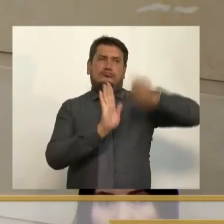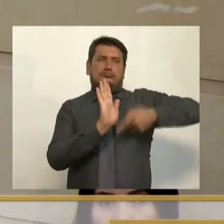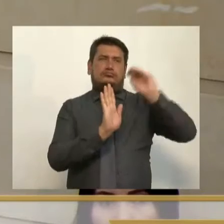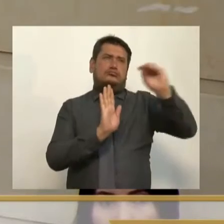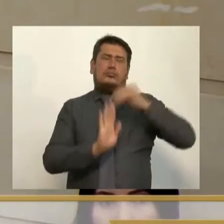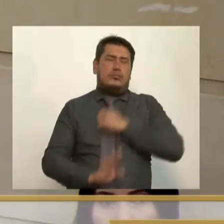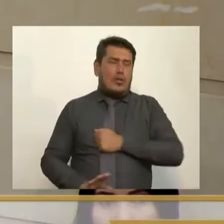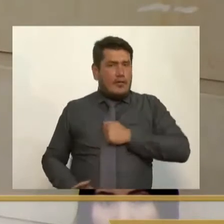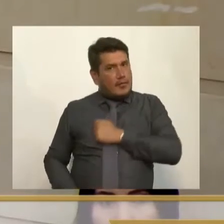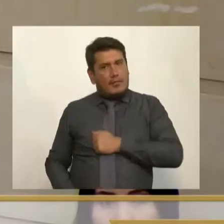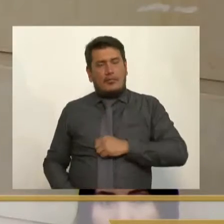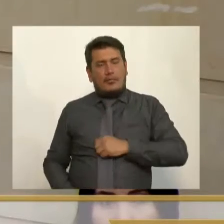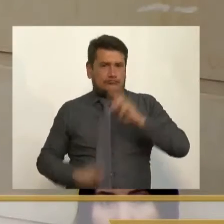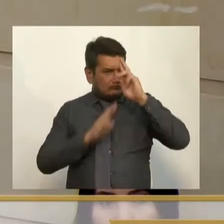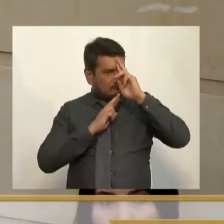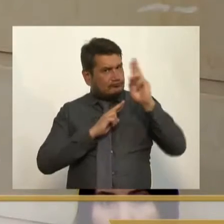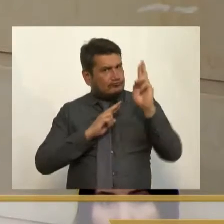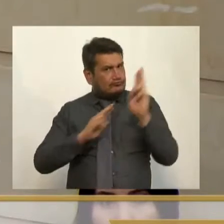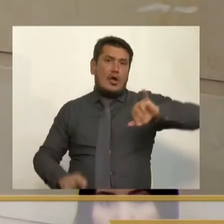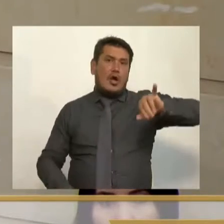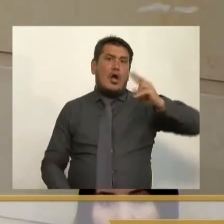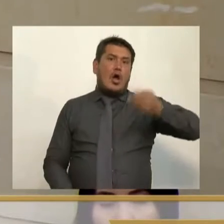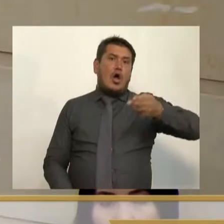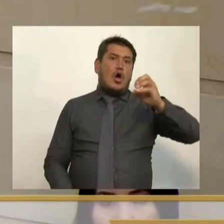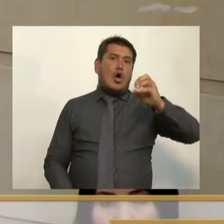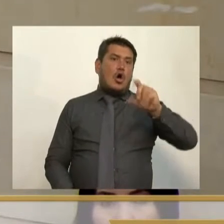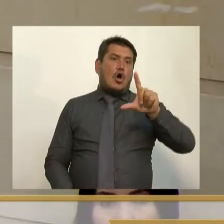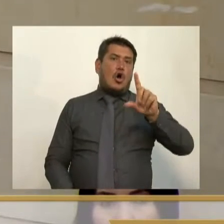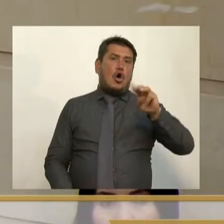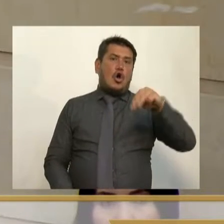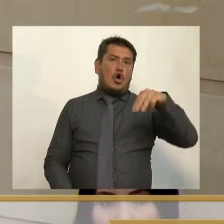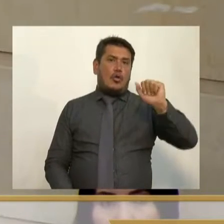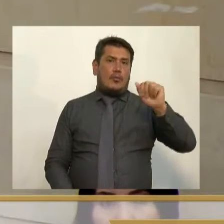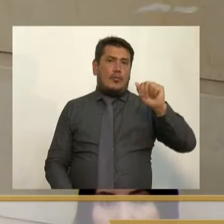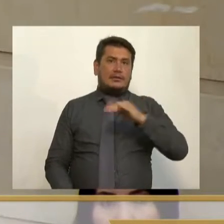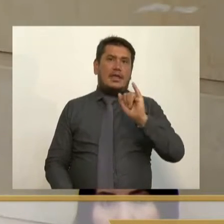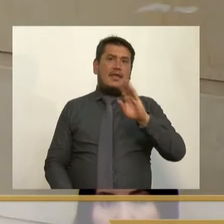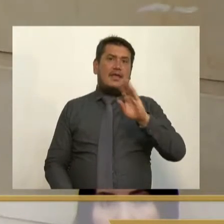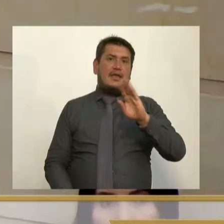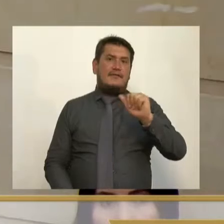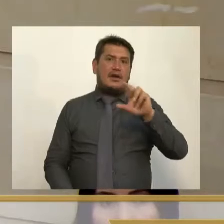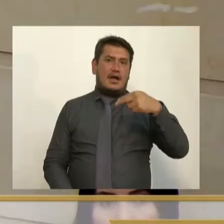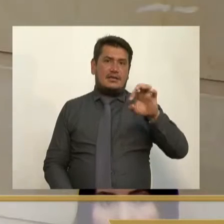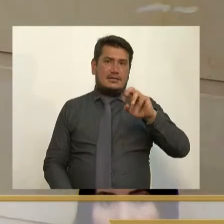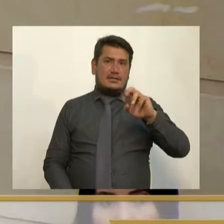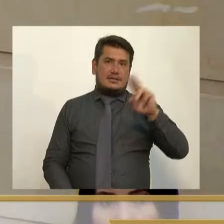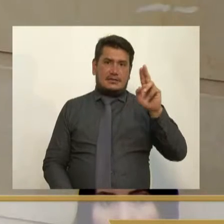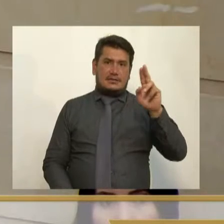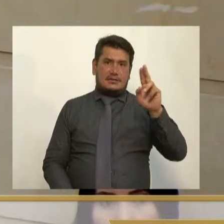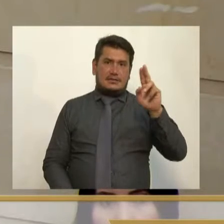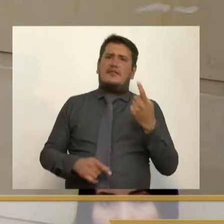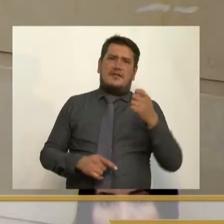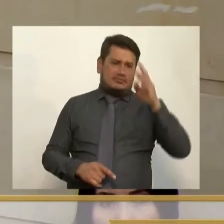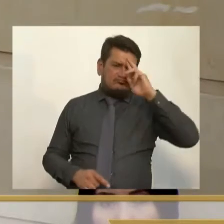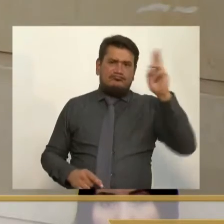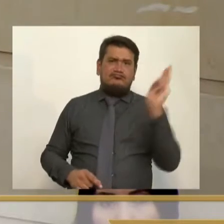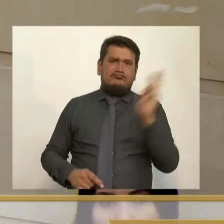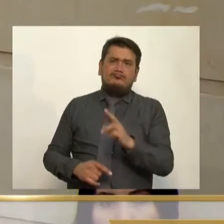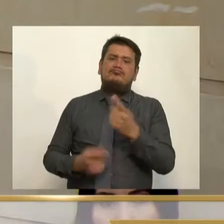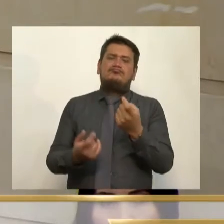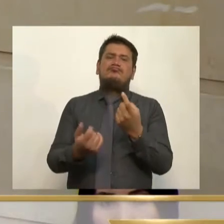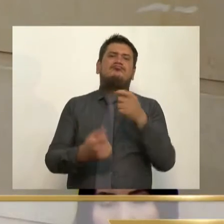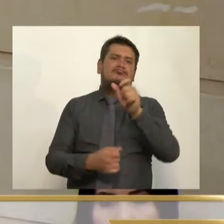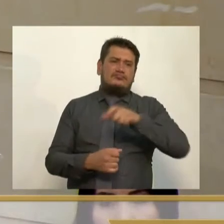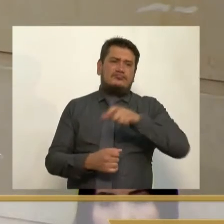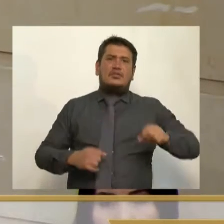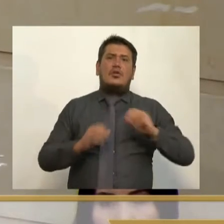la posesión de Holman Ibáñez. Hasta el día de hoy no tenemos respuesta. Es una falta de respeto con esos 86 congresistas.